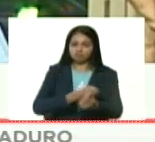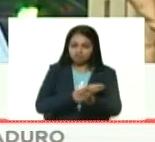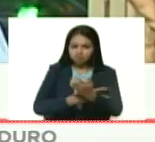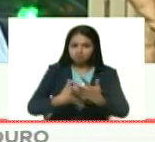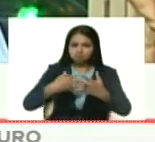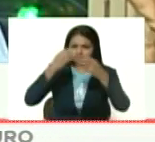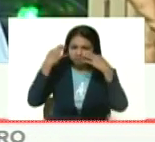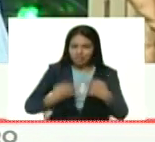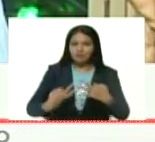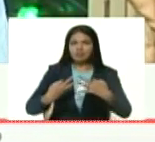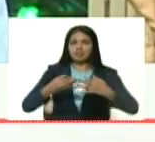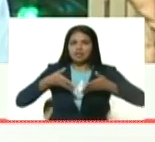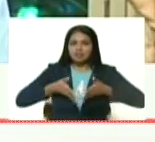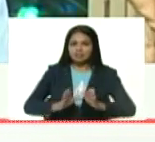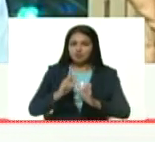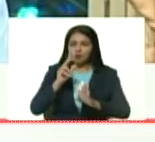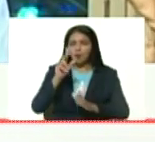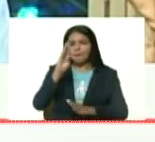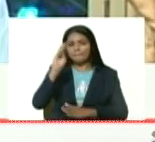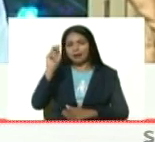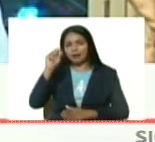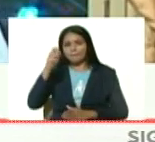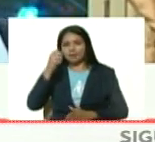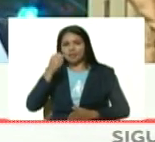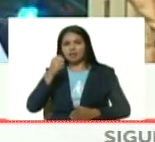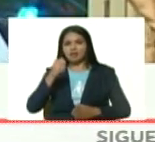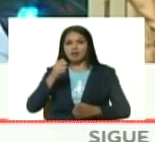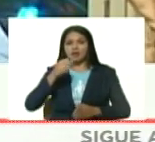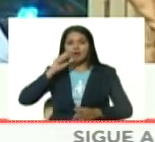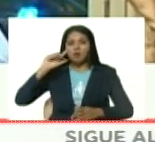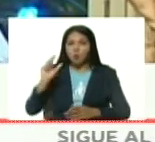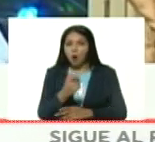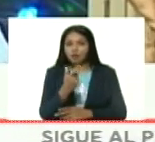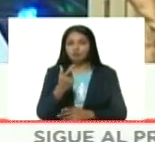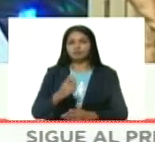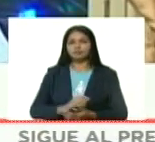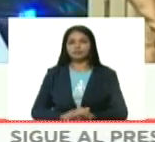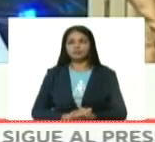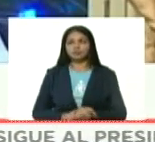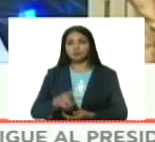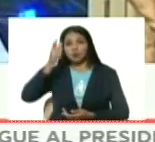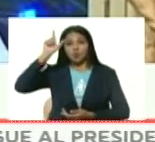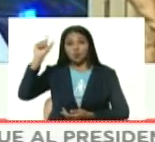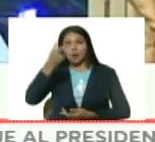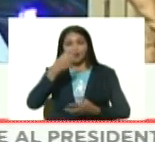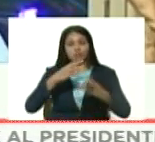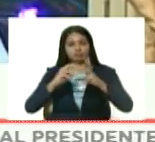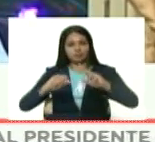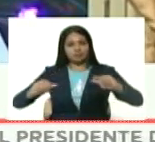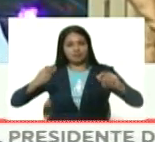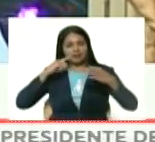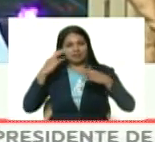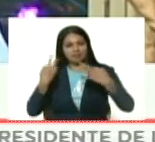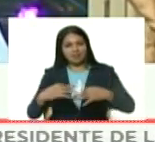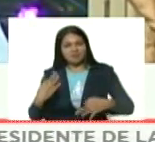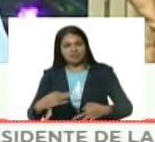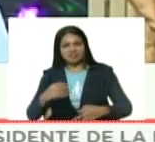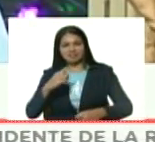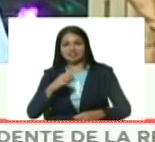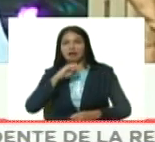nacido en Manapire, hoy estado Guárico, de Manapire, tierra legendaria, tierra de